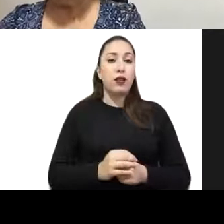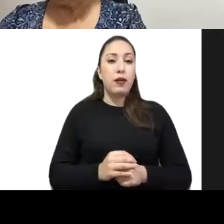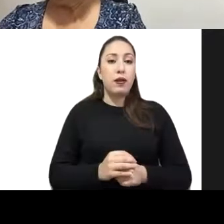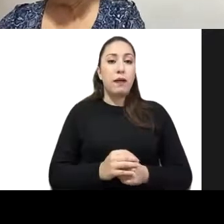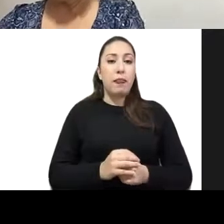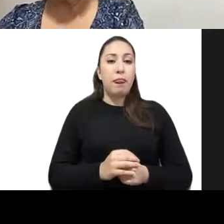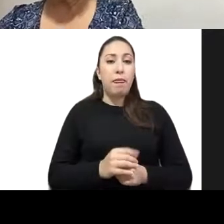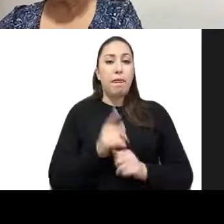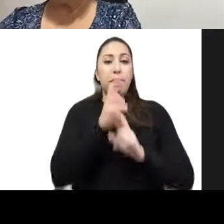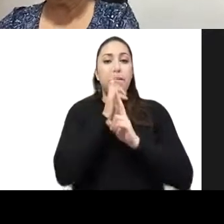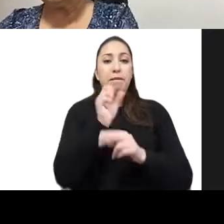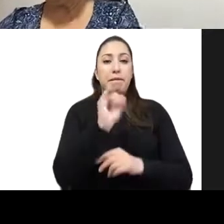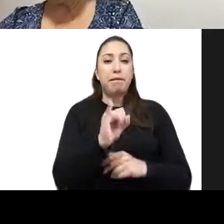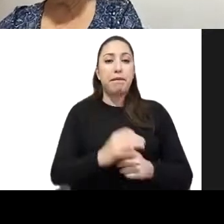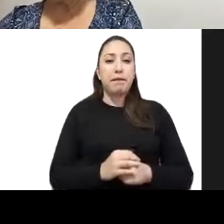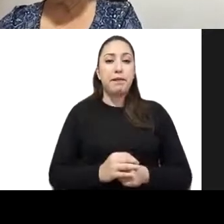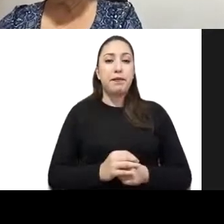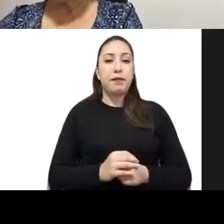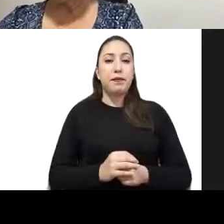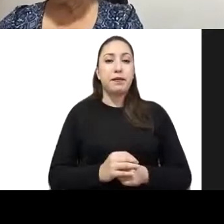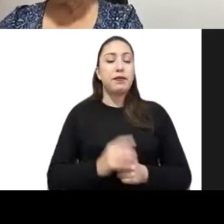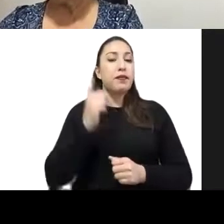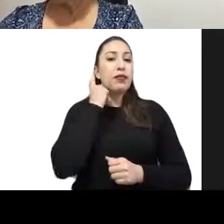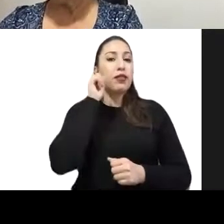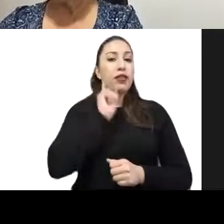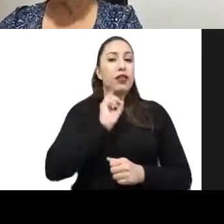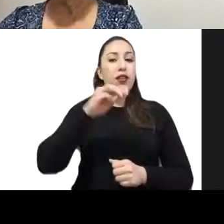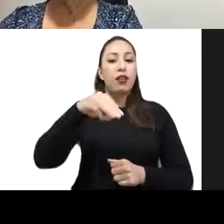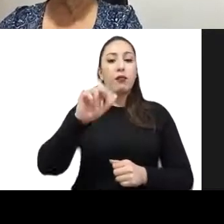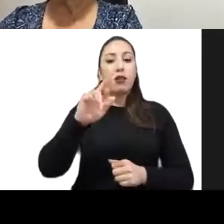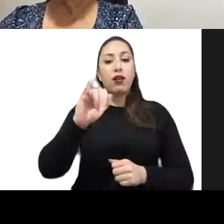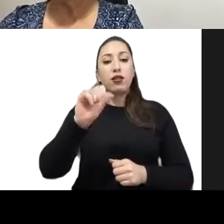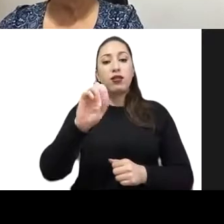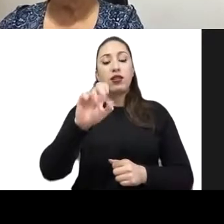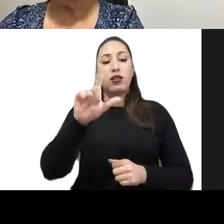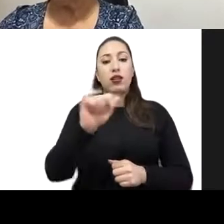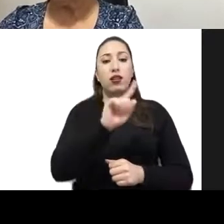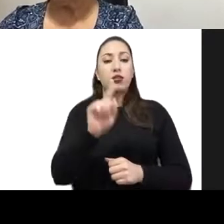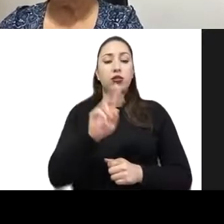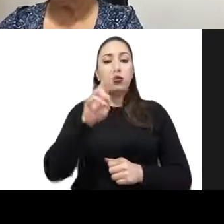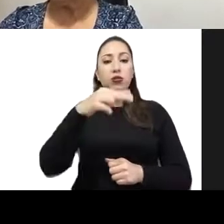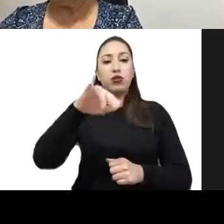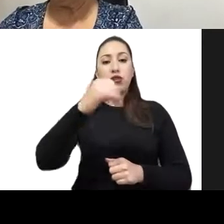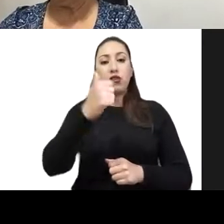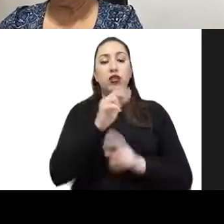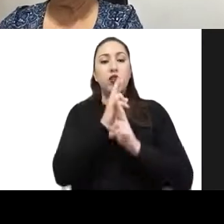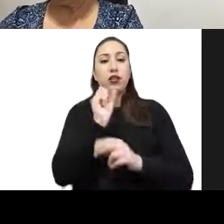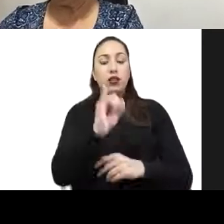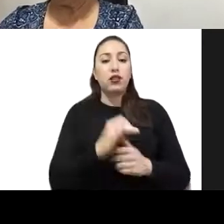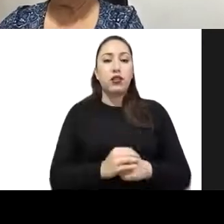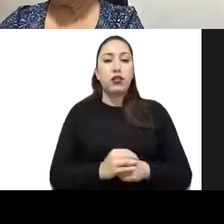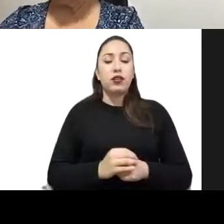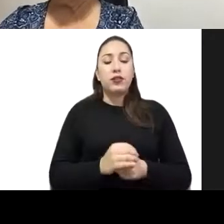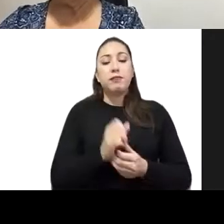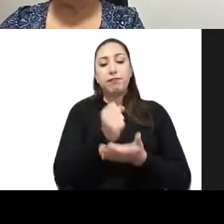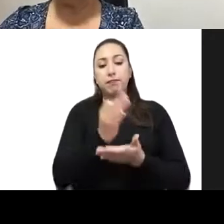Ana Hernández, a favor. Gracias. Diputada Marisela Zúñiga Cerón. Marisela Zúñiga, a favor. Gracias. Se omite la